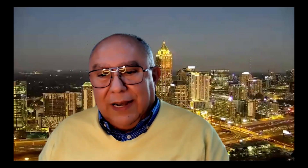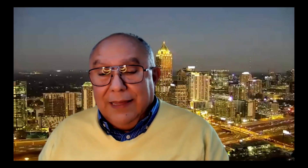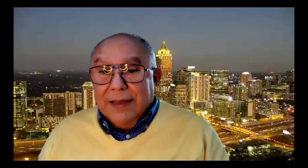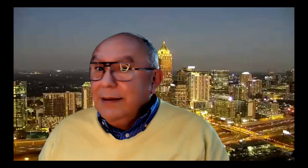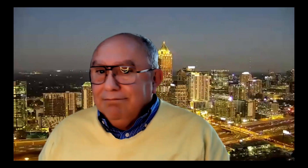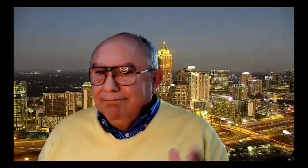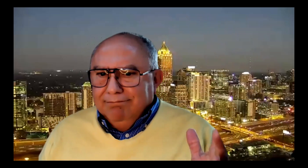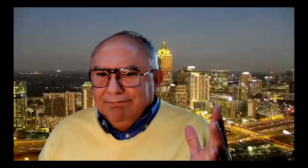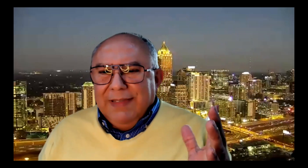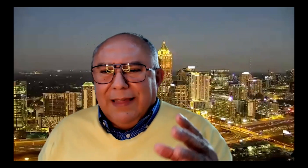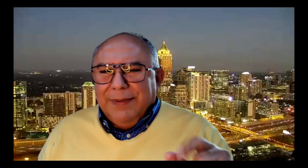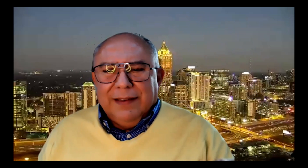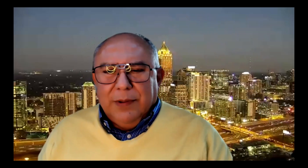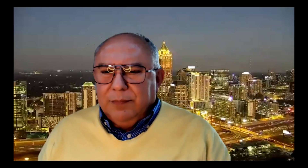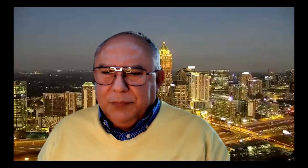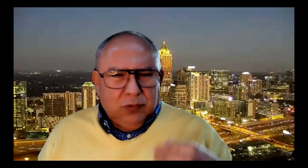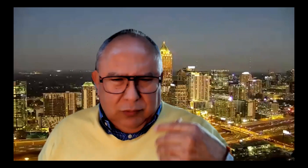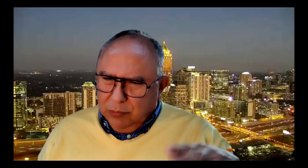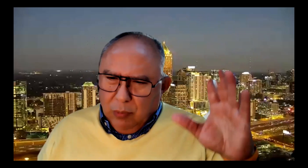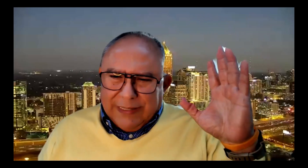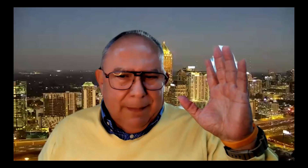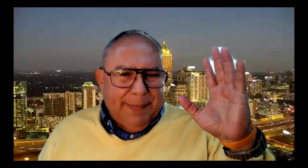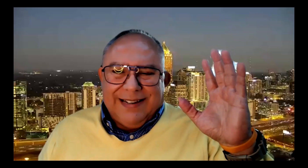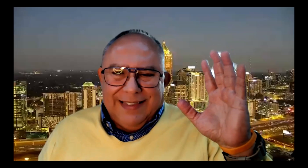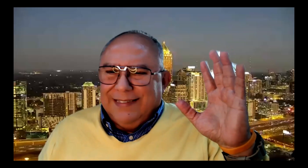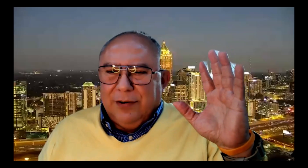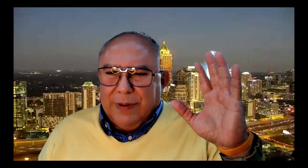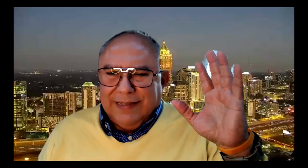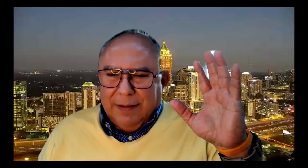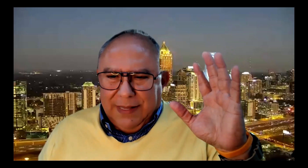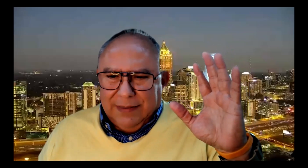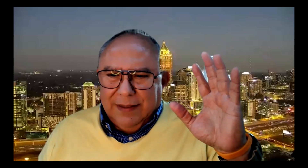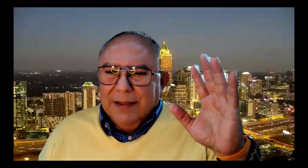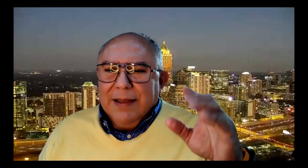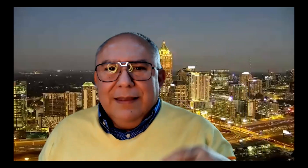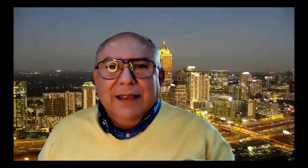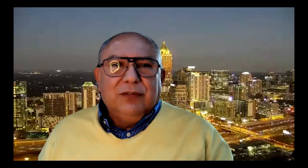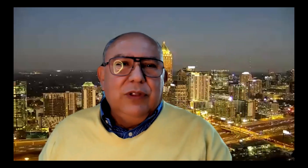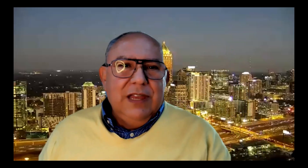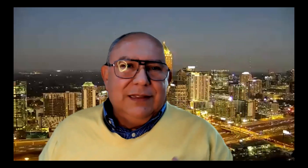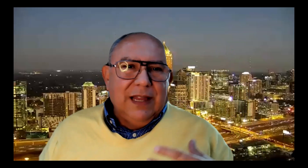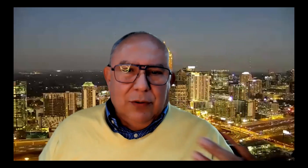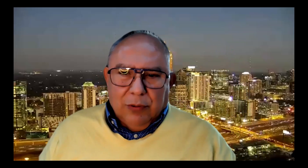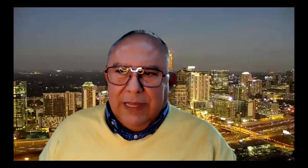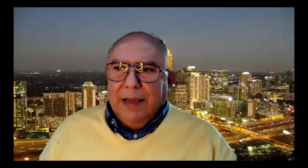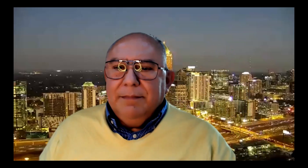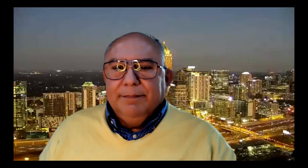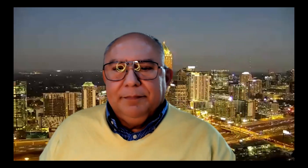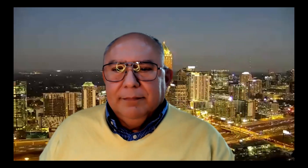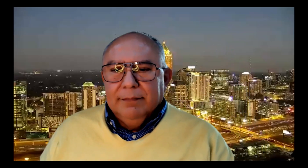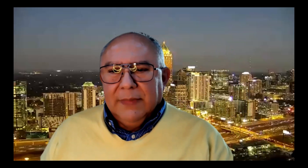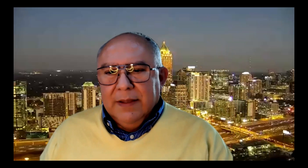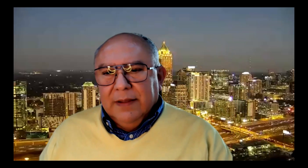de Monterrey, nada me sirvió. Tuve que empezar de cero, básicamente. Y estudié tecnología,